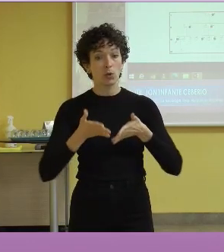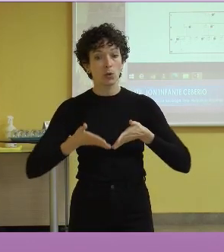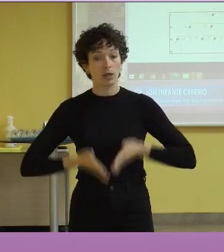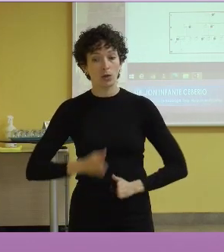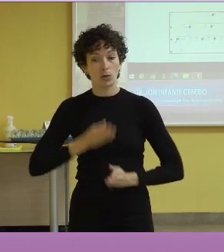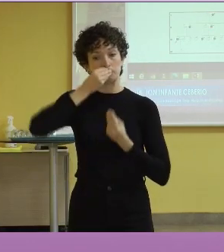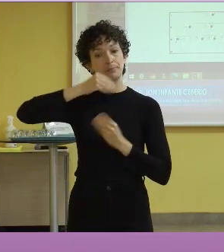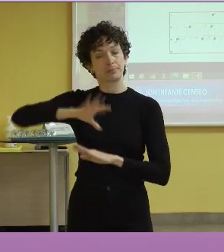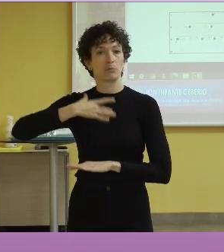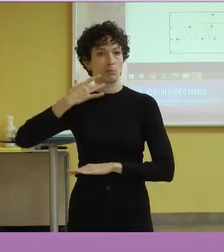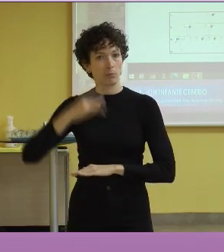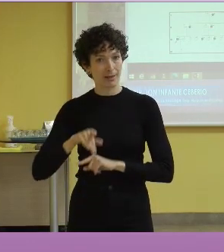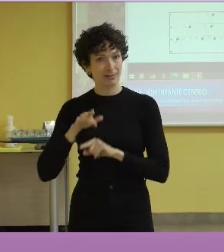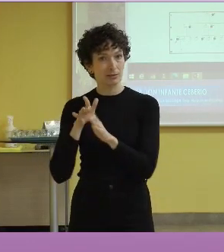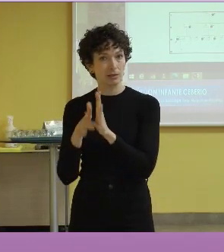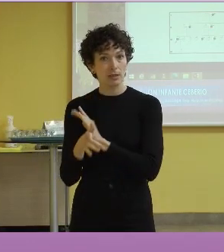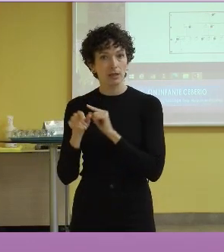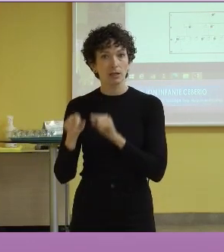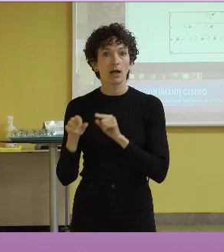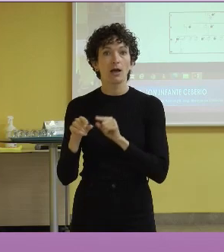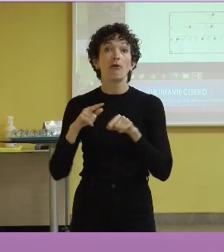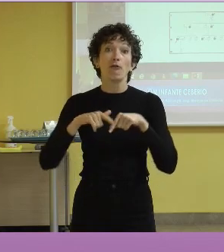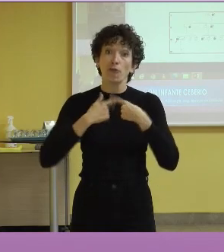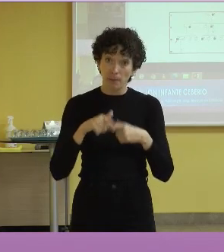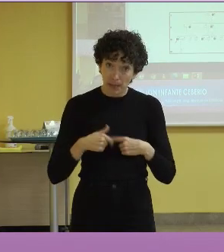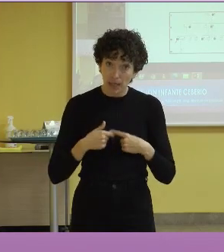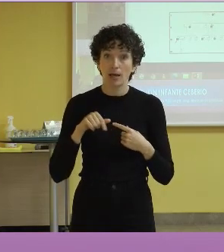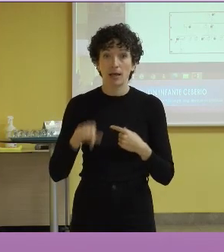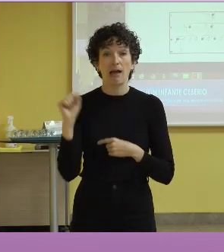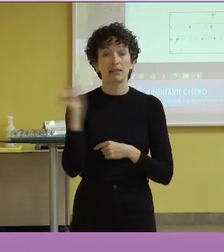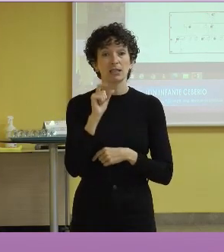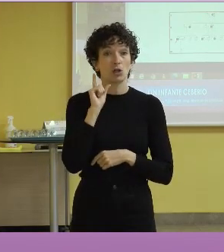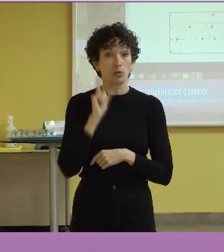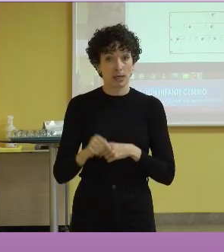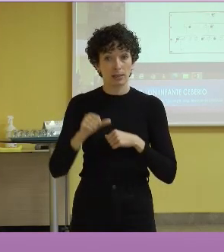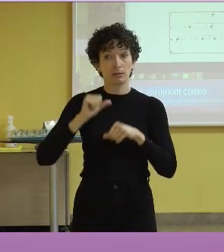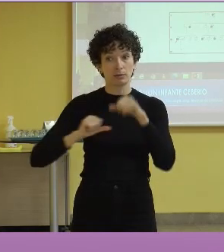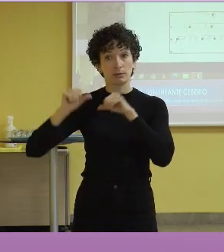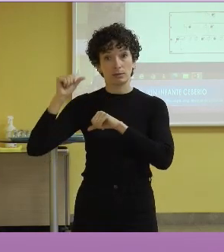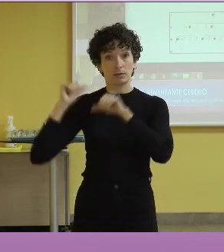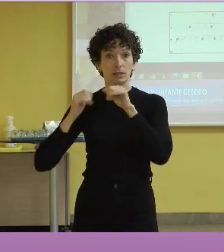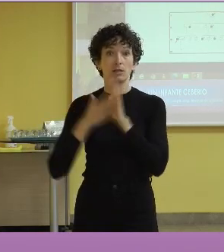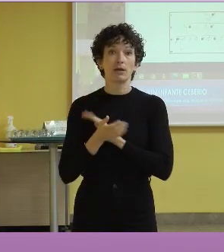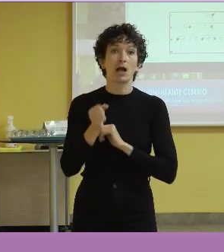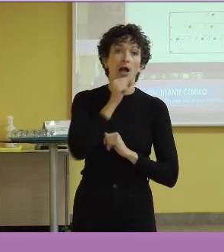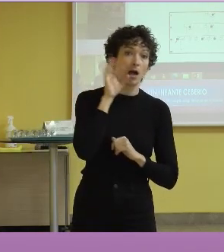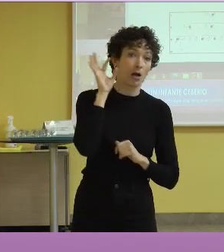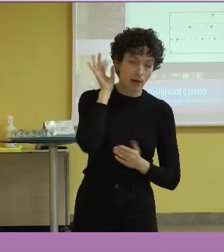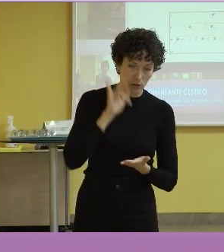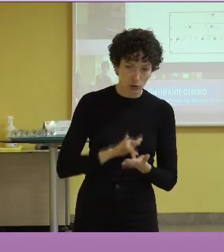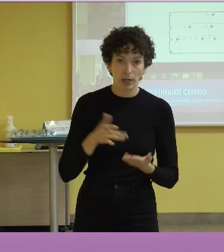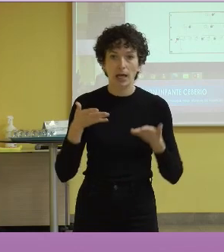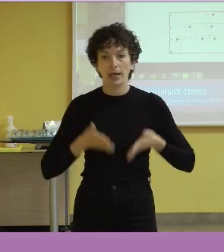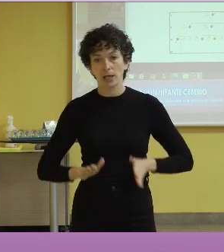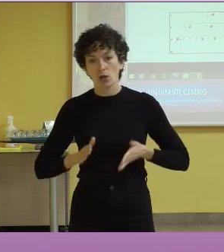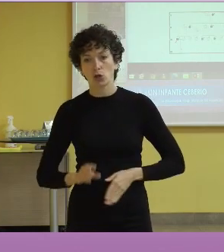descendencia. Esto representa pues, un árbol familiar con una ataxia dominante en el cual pues, la abuela ha tenido ataxia, sus 3